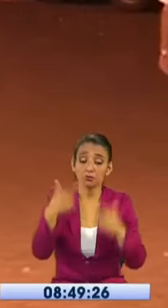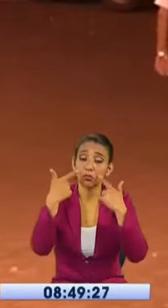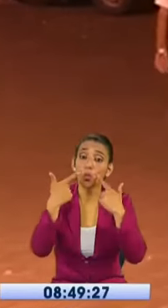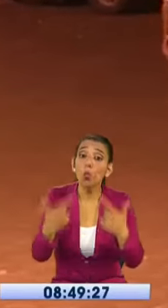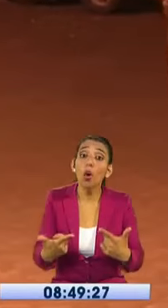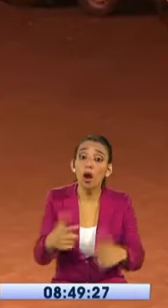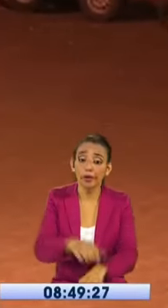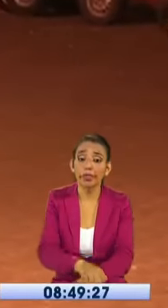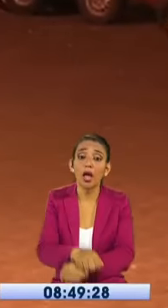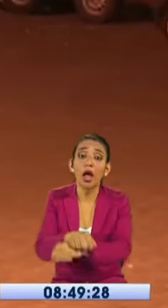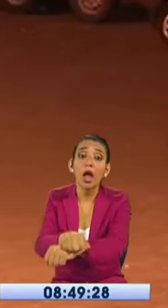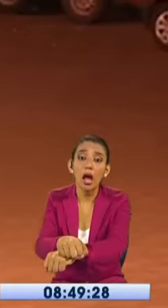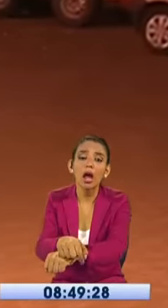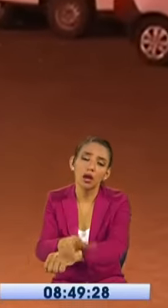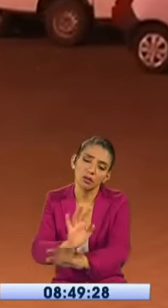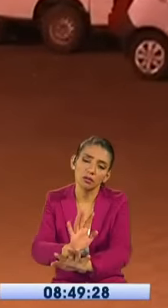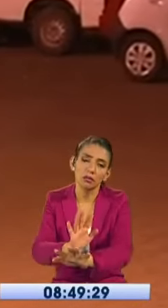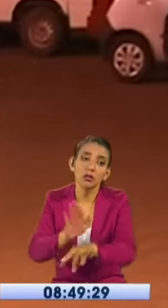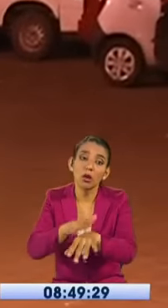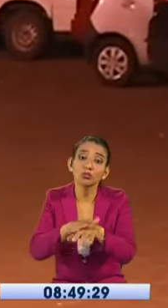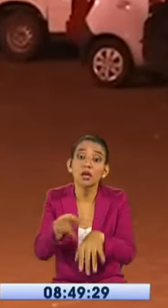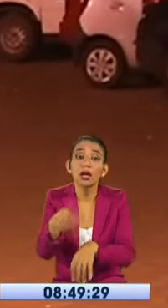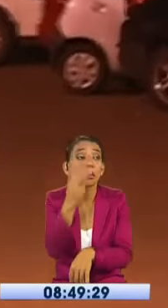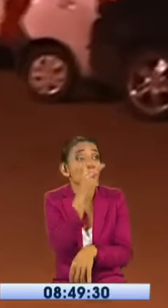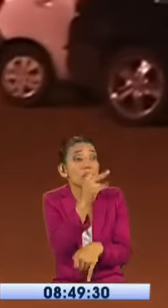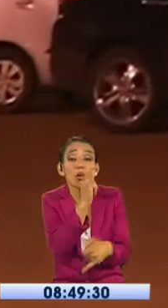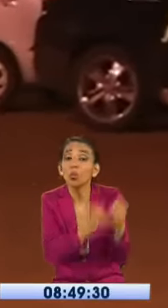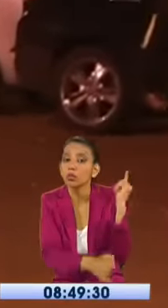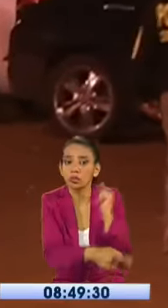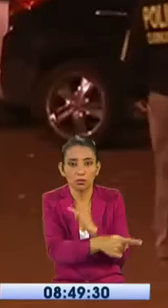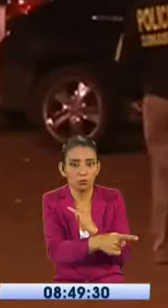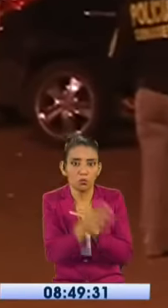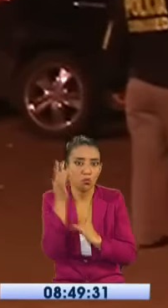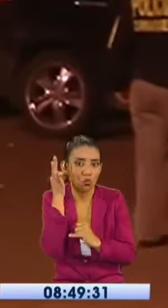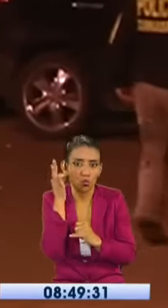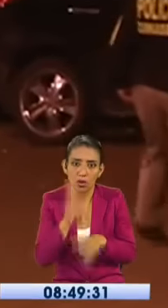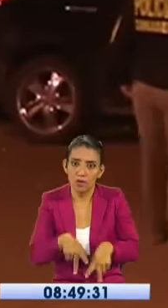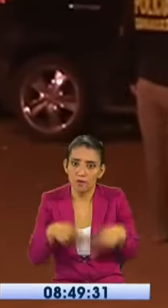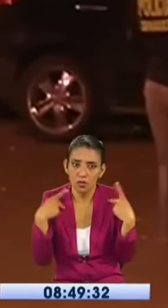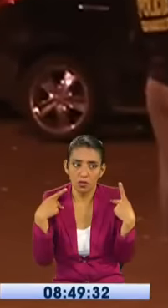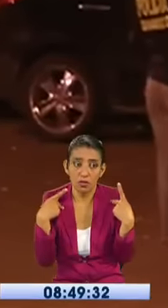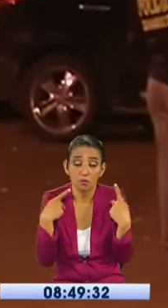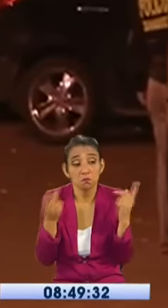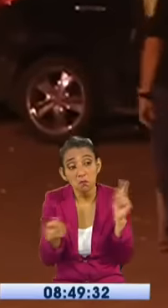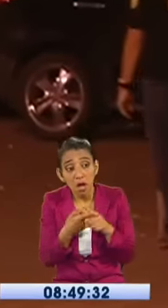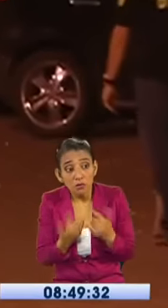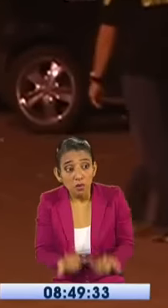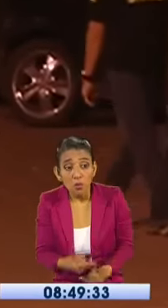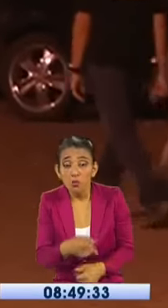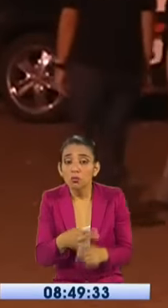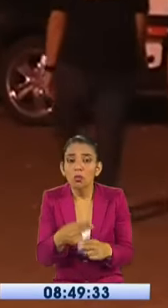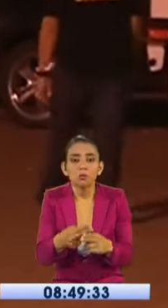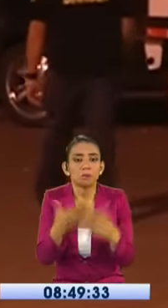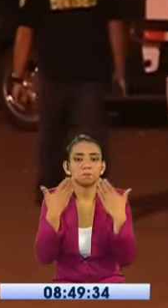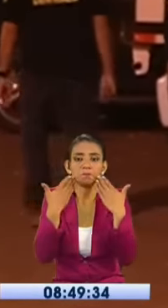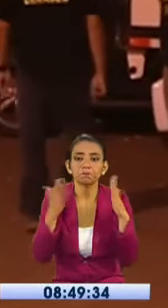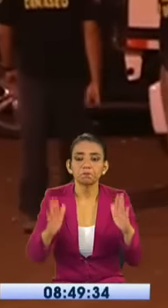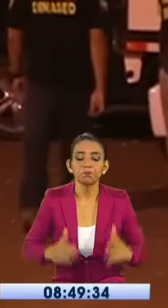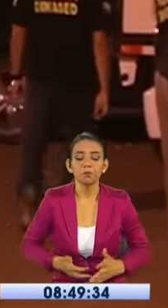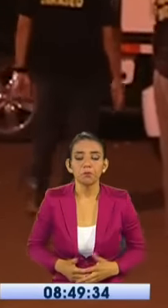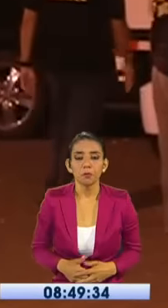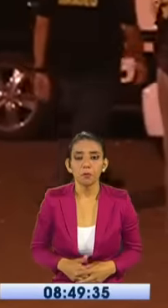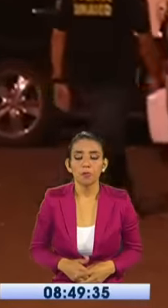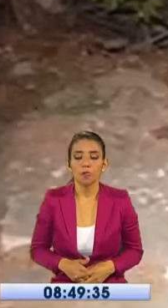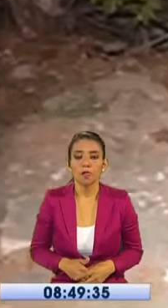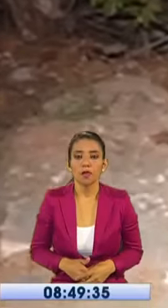última persona que habría visto en vida a la fémina, de la que al momento no se podía determinar aún su identidad,